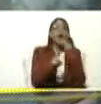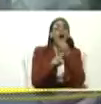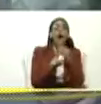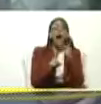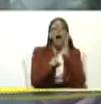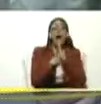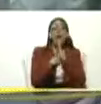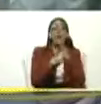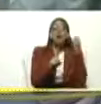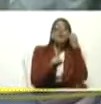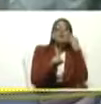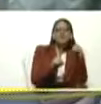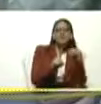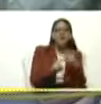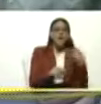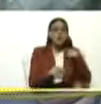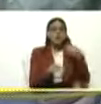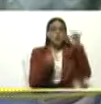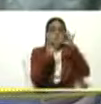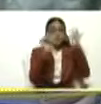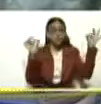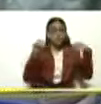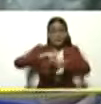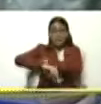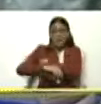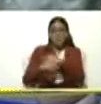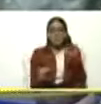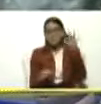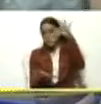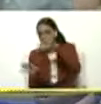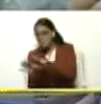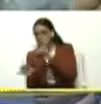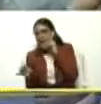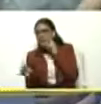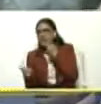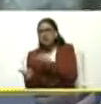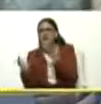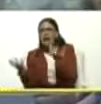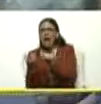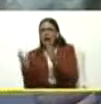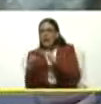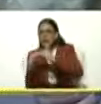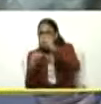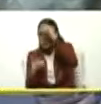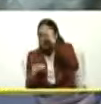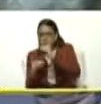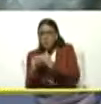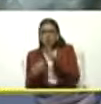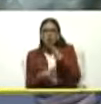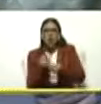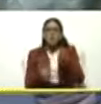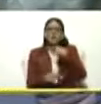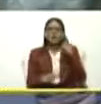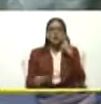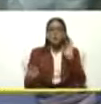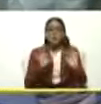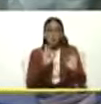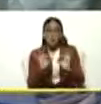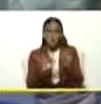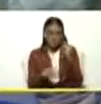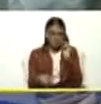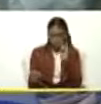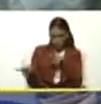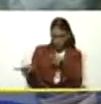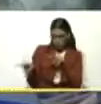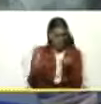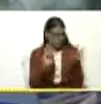el termómetro para poder medir su temperatura. Lo que vamos a hacer es, como un simulacro,